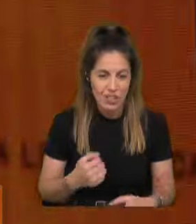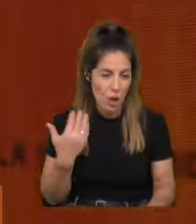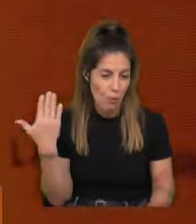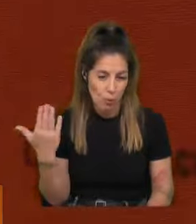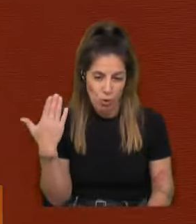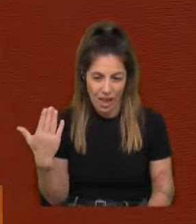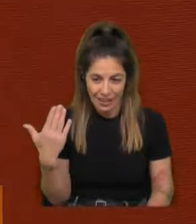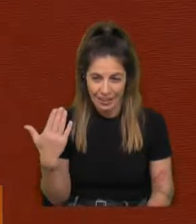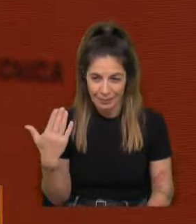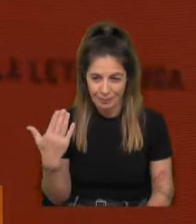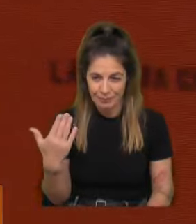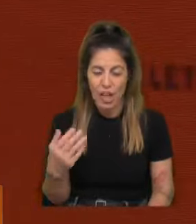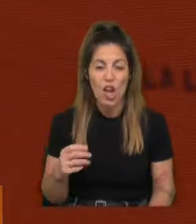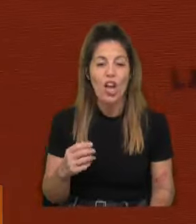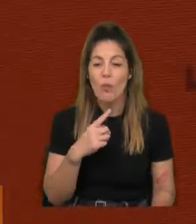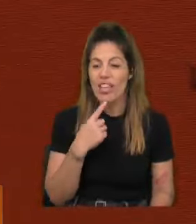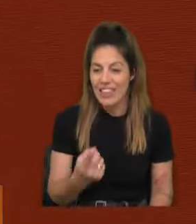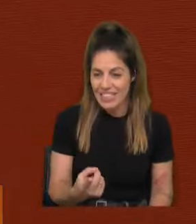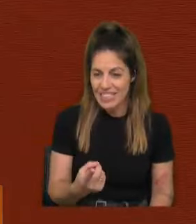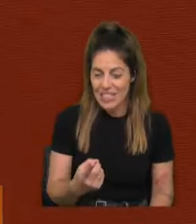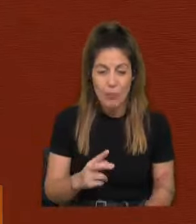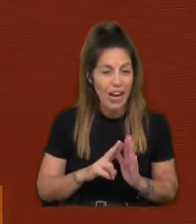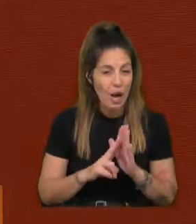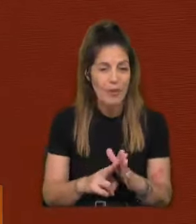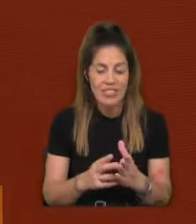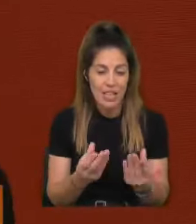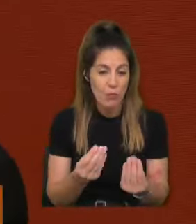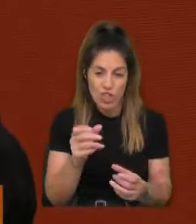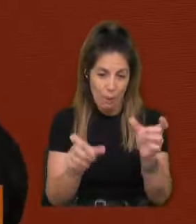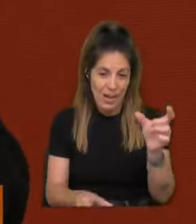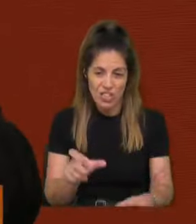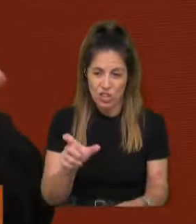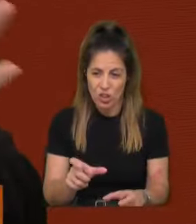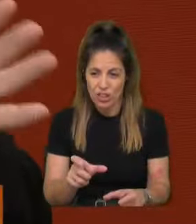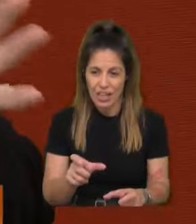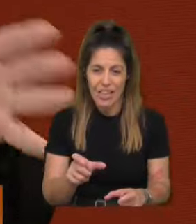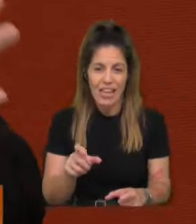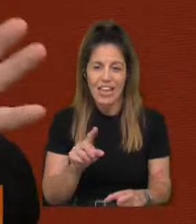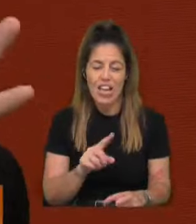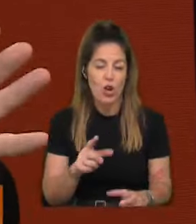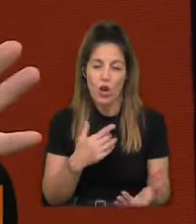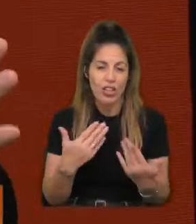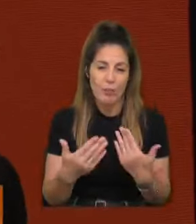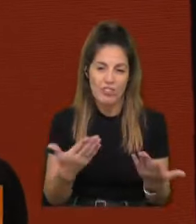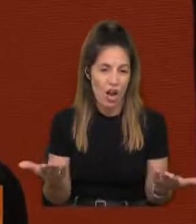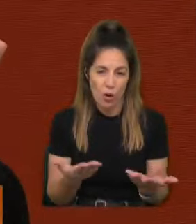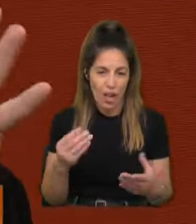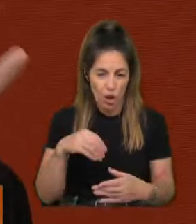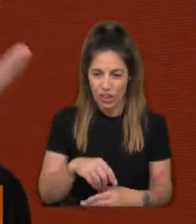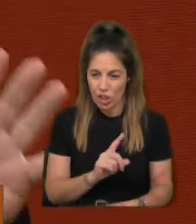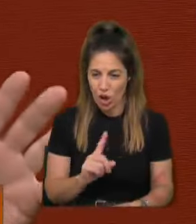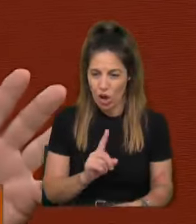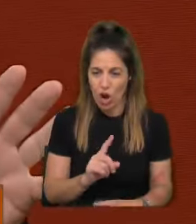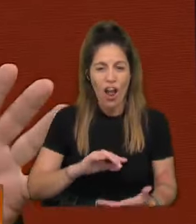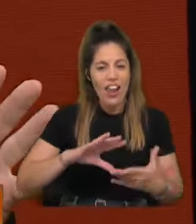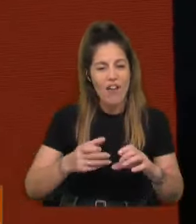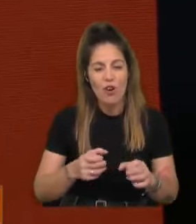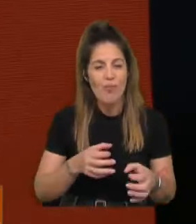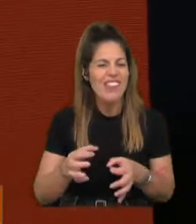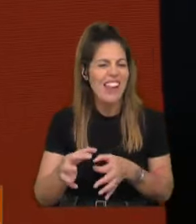eh Y y lo que voy a decir es porque representa un montón de gente que no es en esta clave que estamos hablando de los contenidos sino de la forma y la